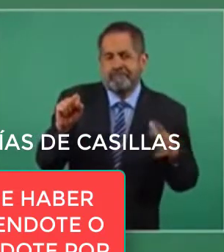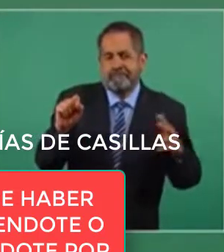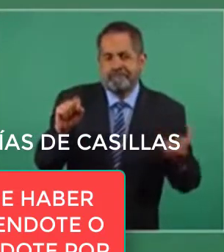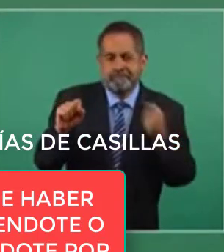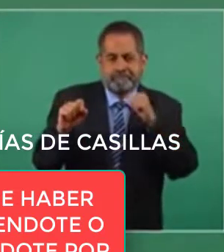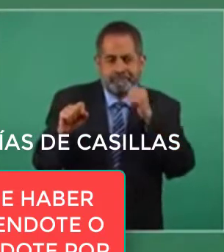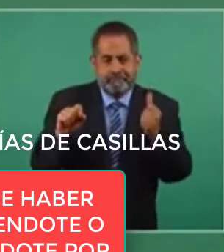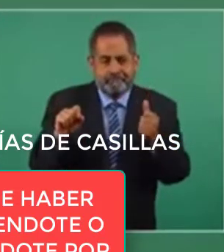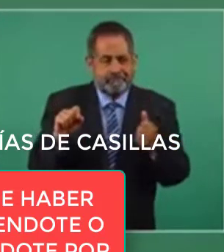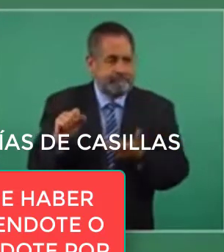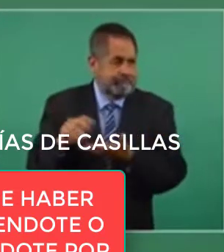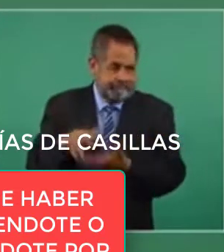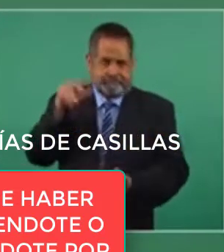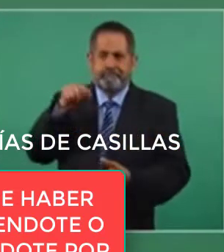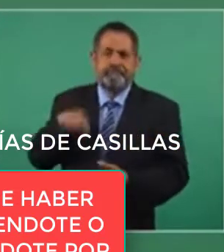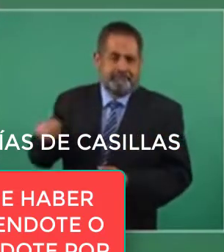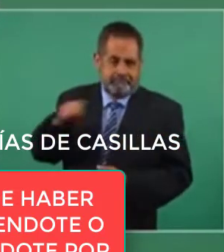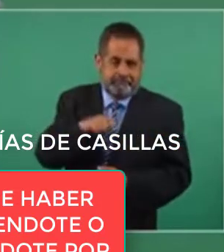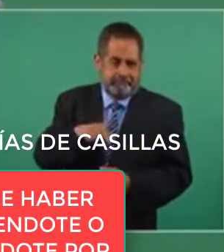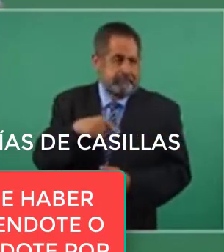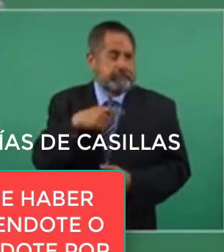ya no les alcanza.